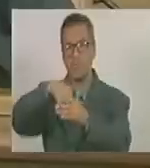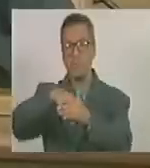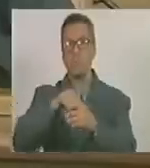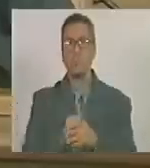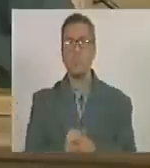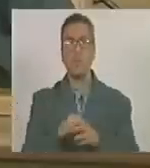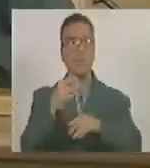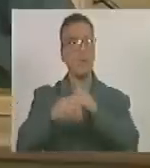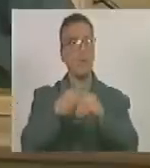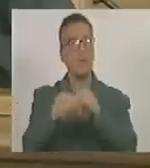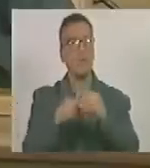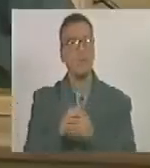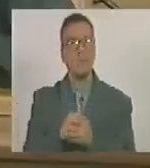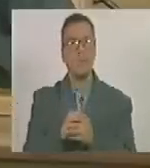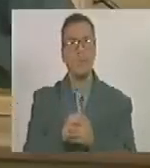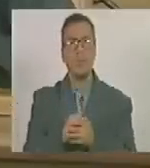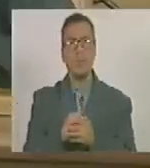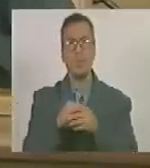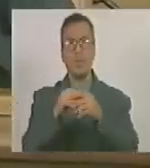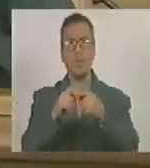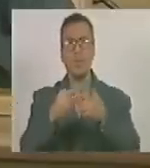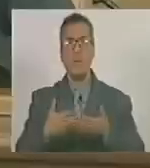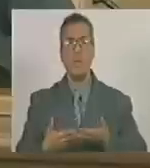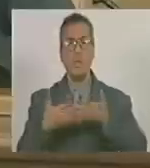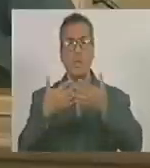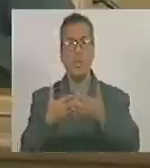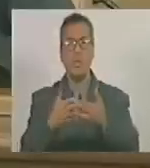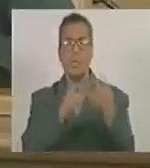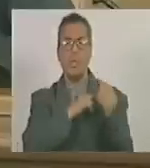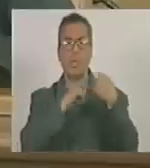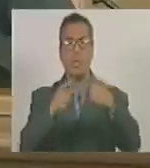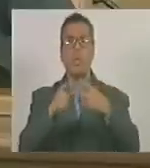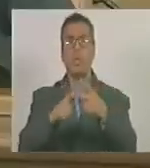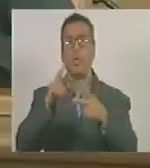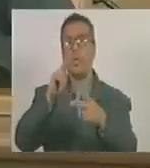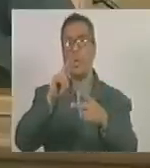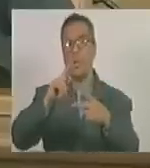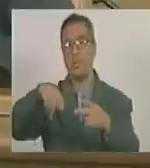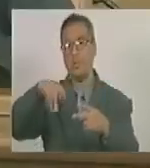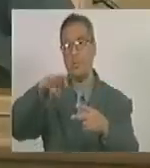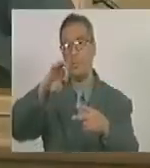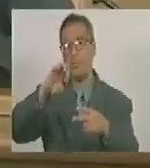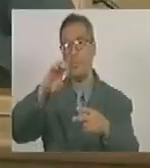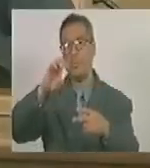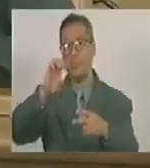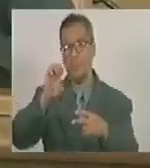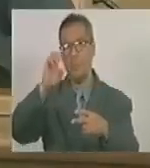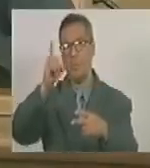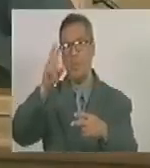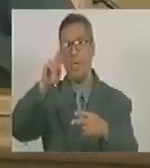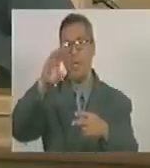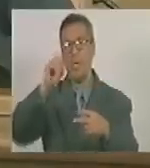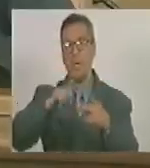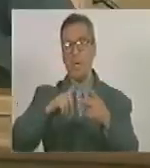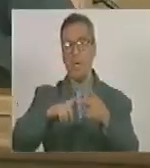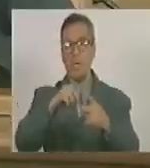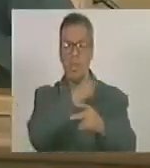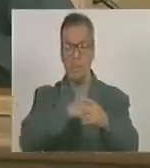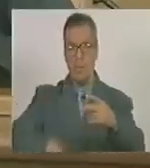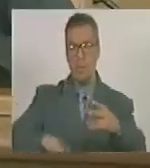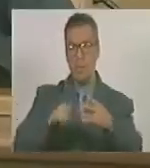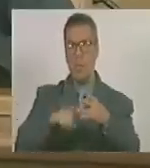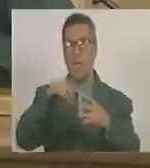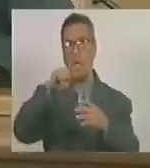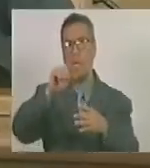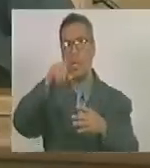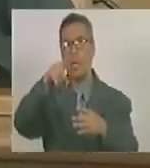en ocurrencia de la puesta a la orden de los cargos de los rectores Pedro Calzadilla en su cualidad de presidente y